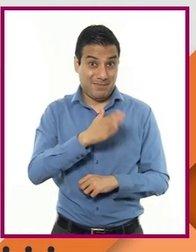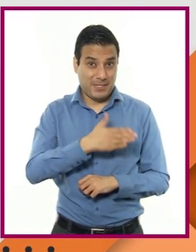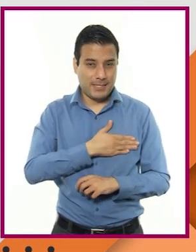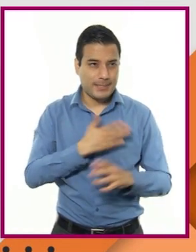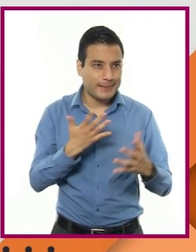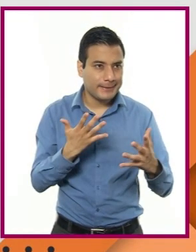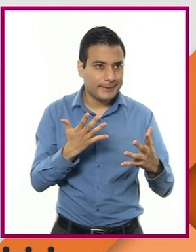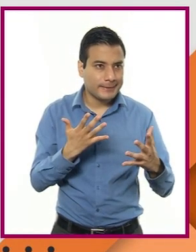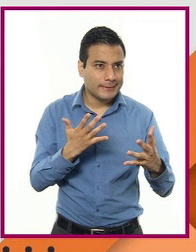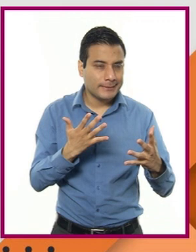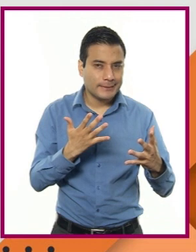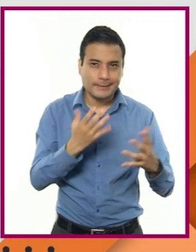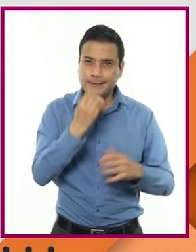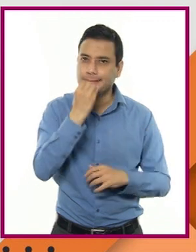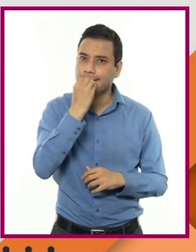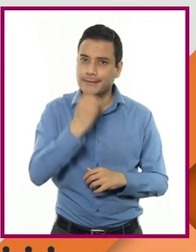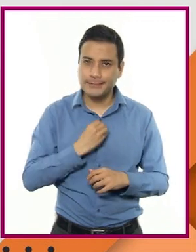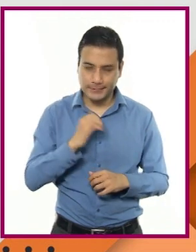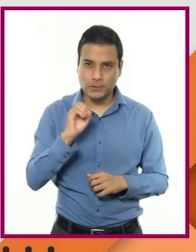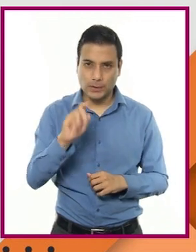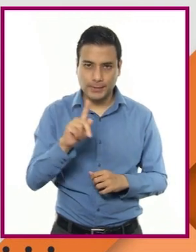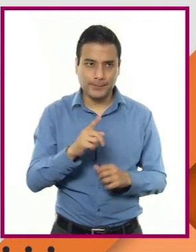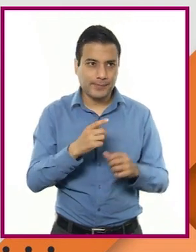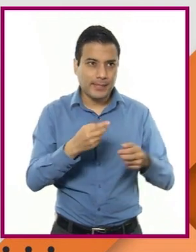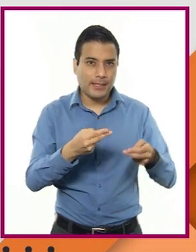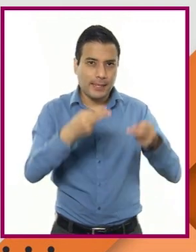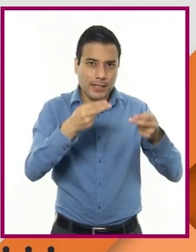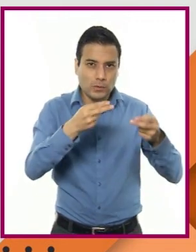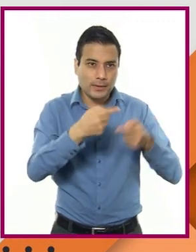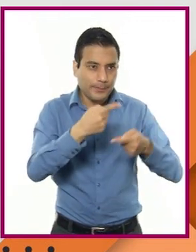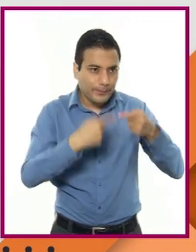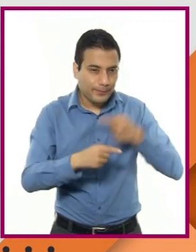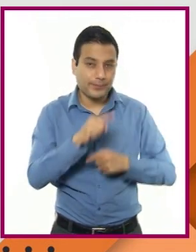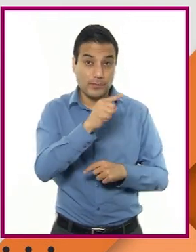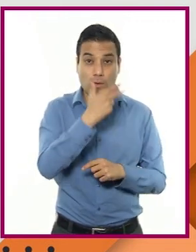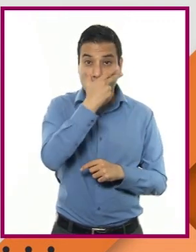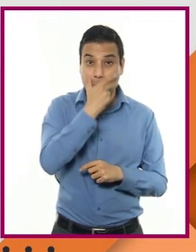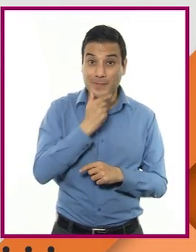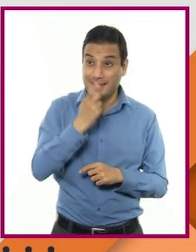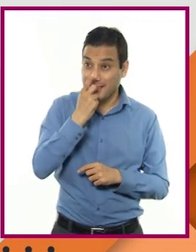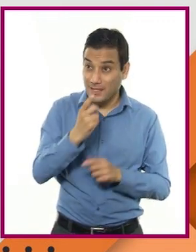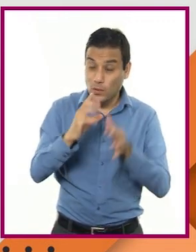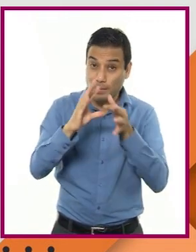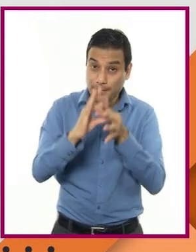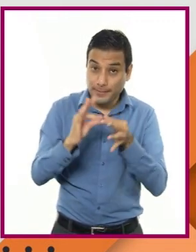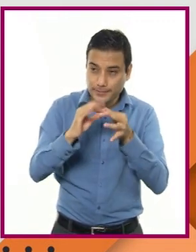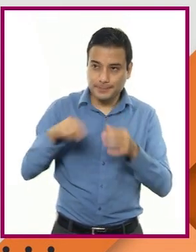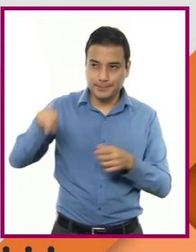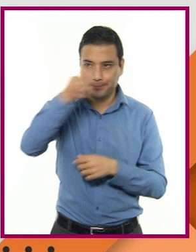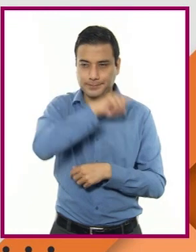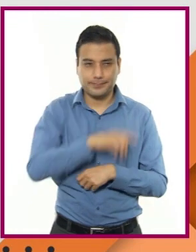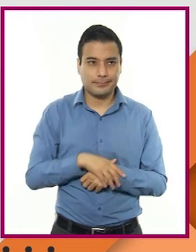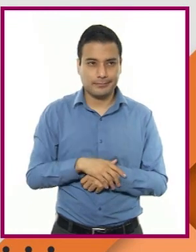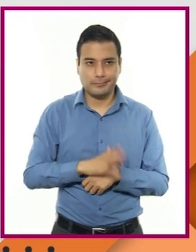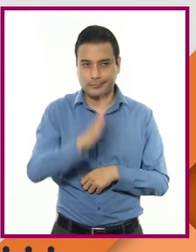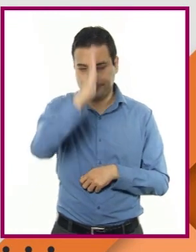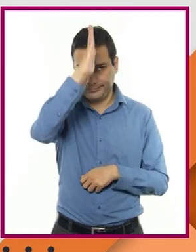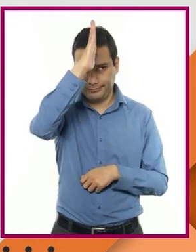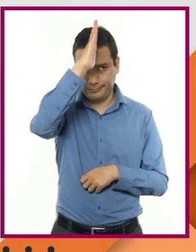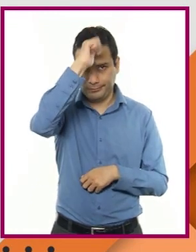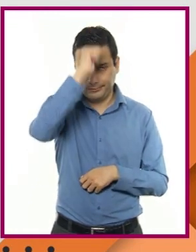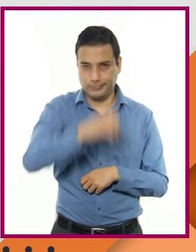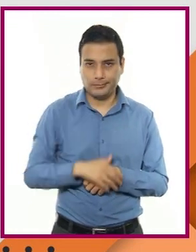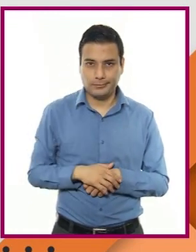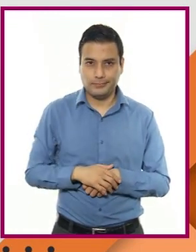batalla, acordaron negociar. Los términos de Yanga fueron aceptados con la condición adicional de que solo